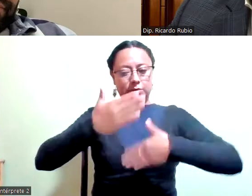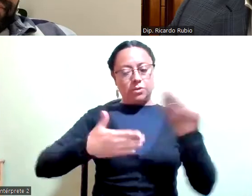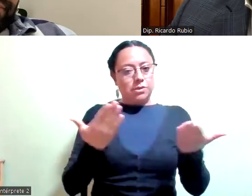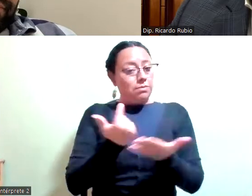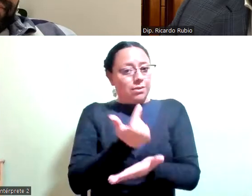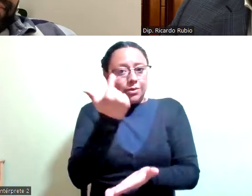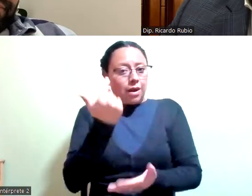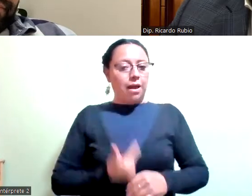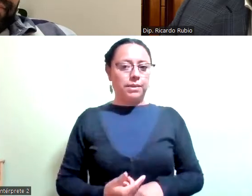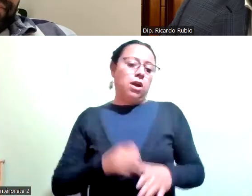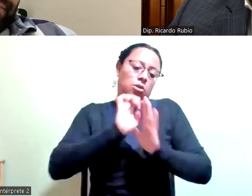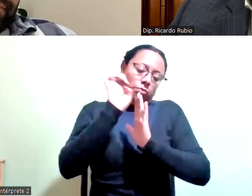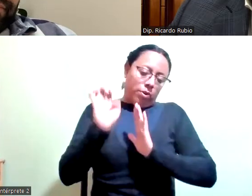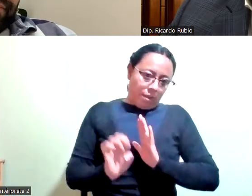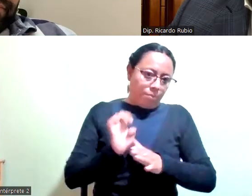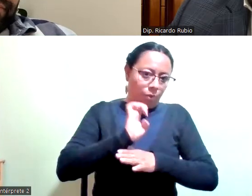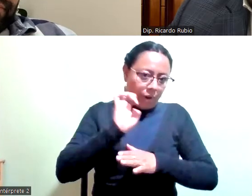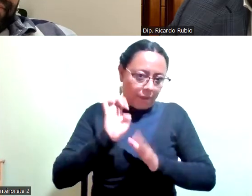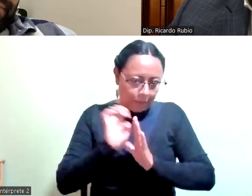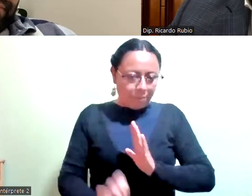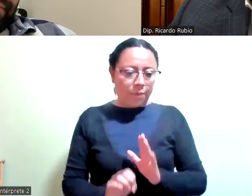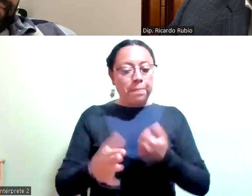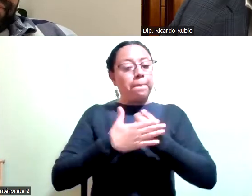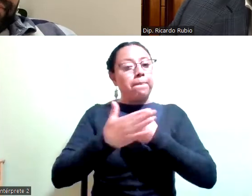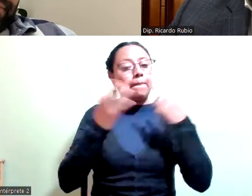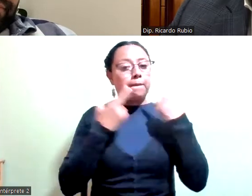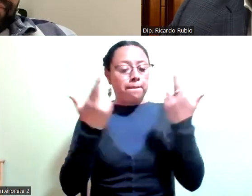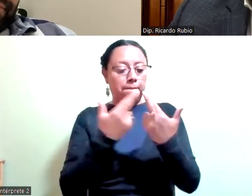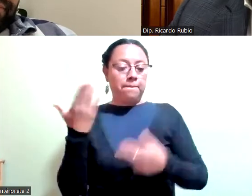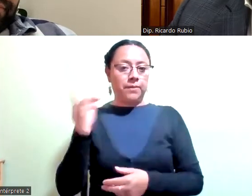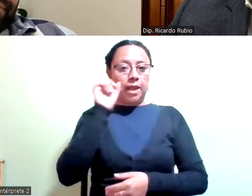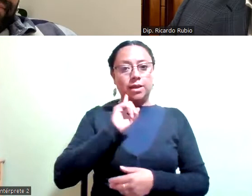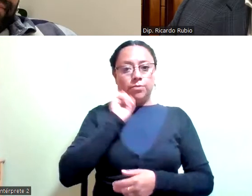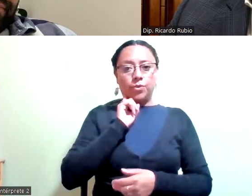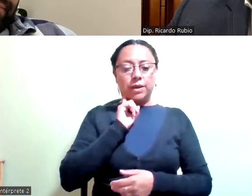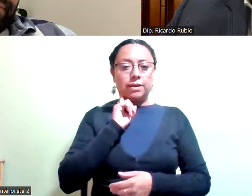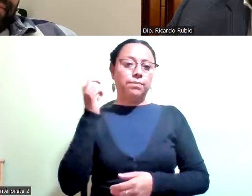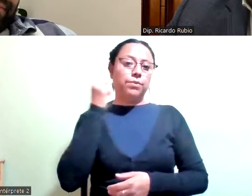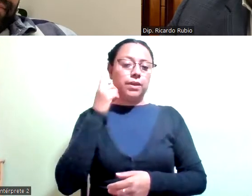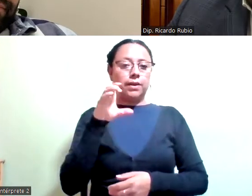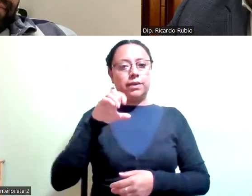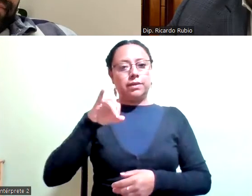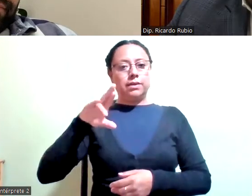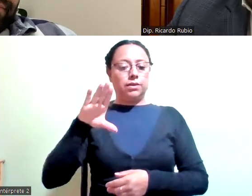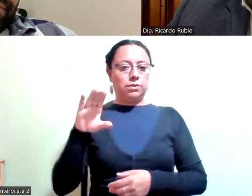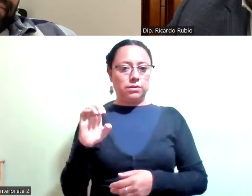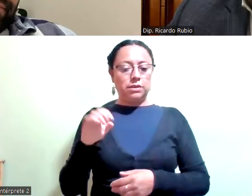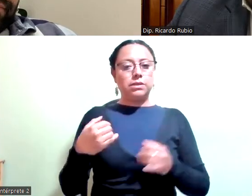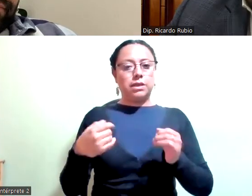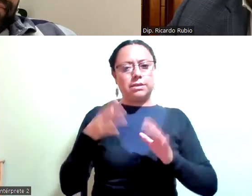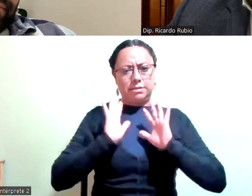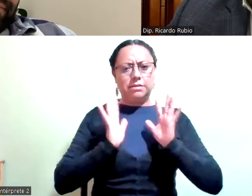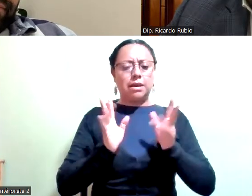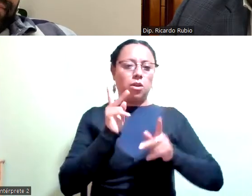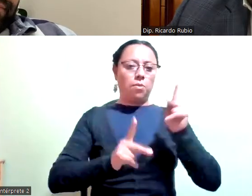pasa nada si en la siguiente sesión, que además está comprometida la diputada Circe, porque lo ha platicado con nosotros de manera